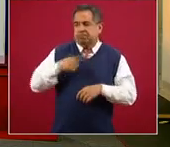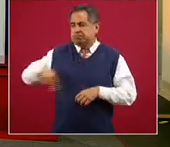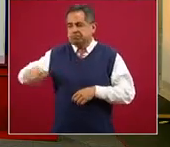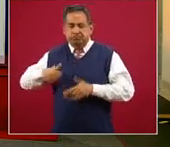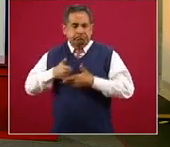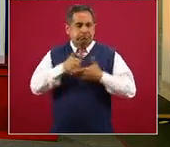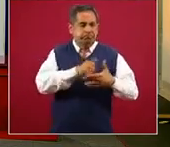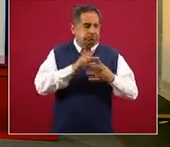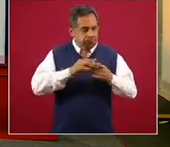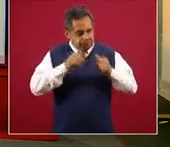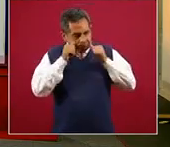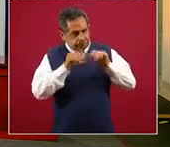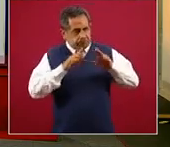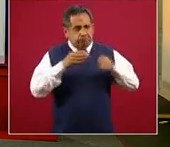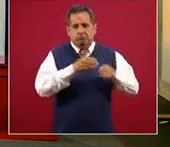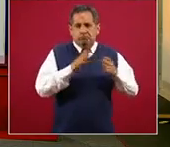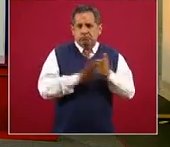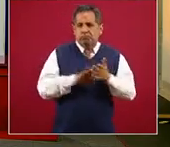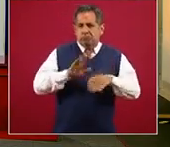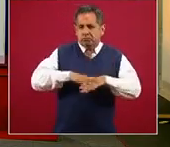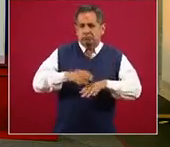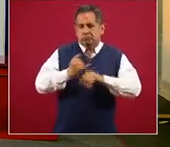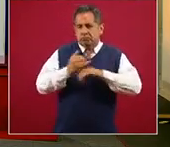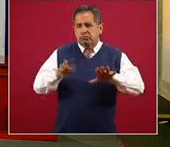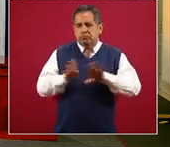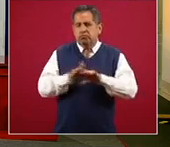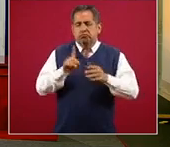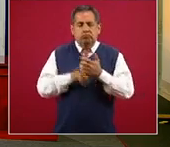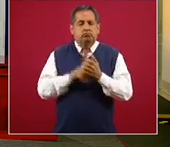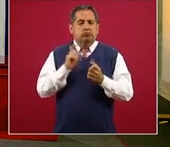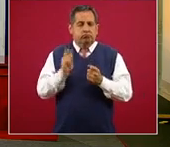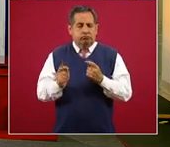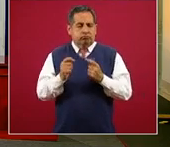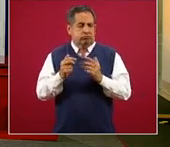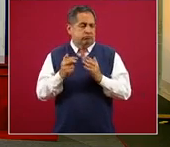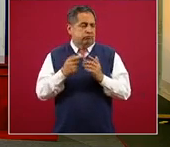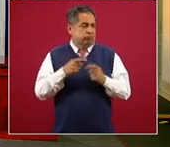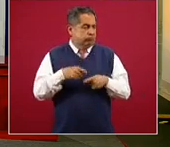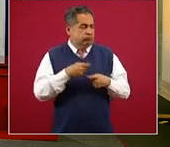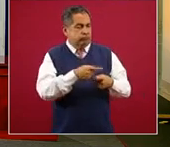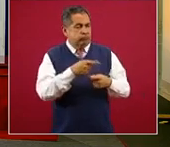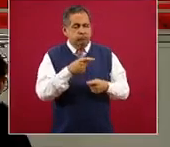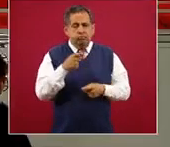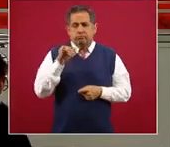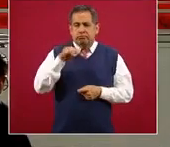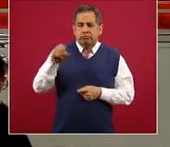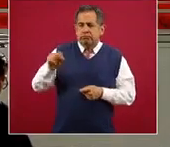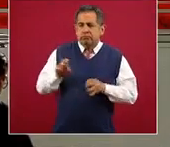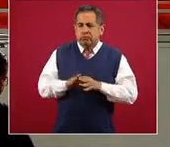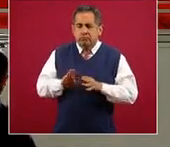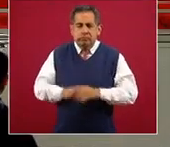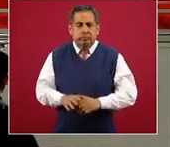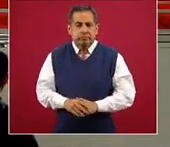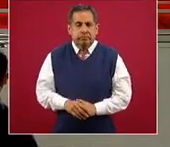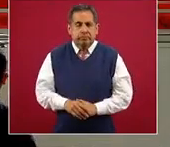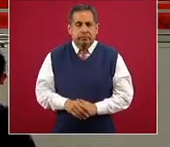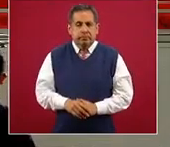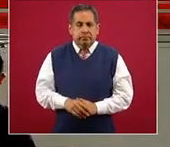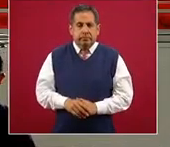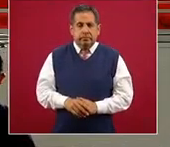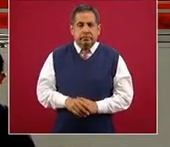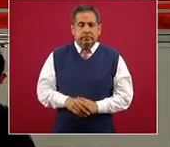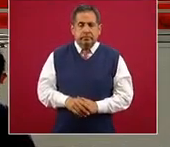de enfocar y darnos más información en el marco precisamente del IMSS, ¿verdad? Y en el